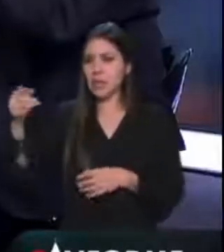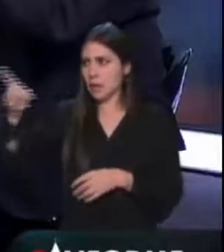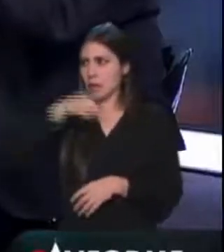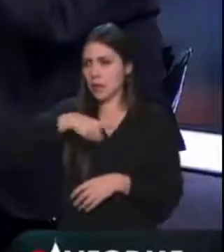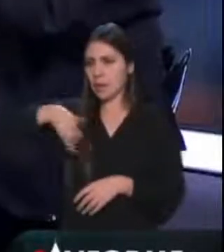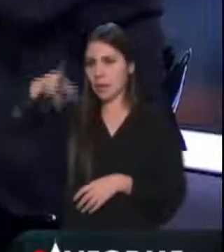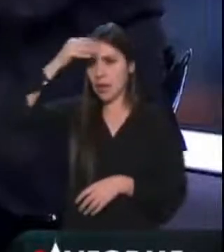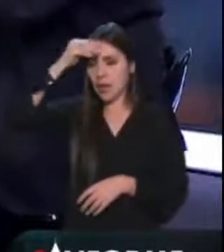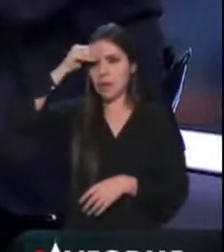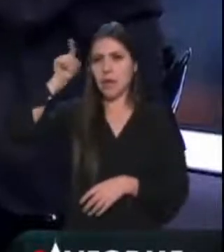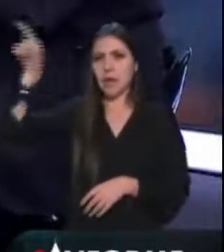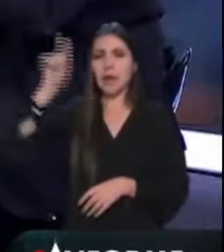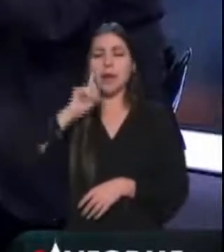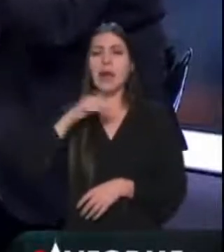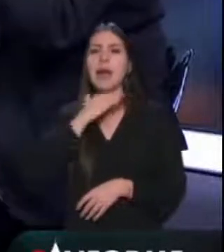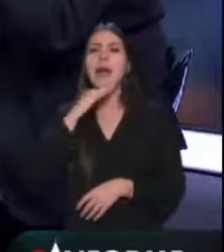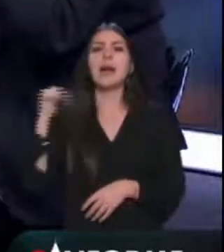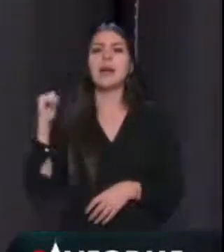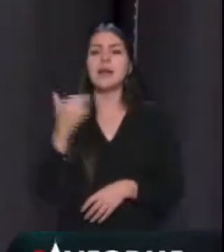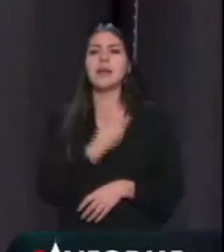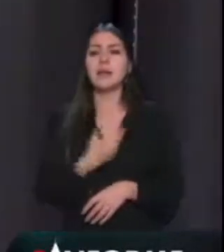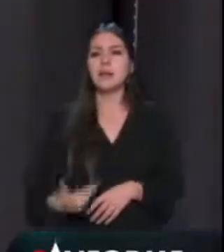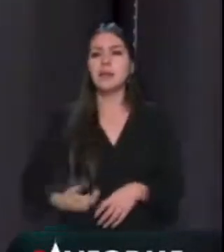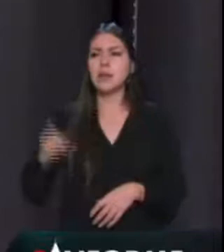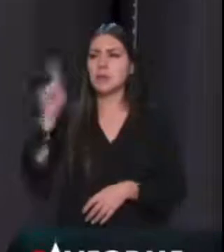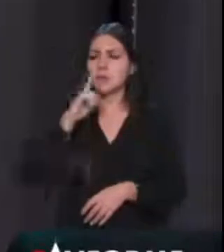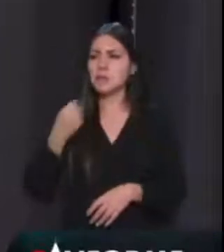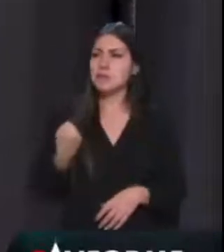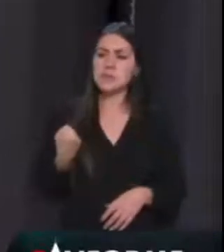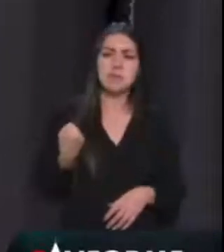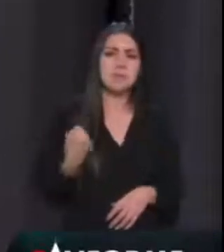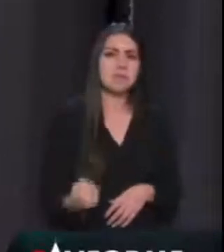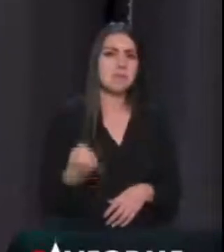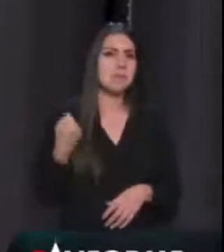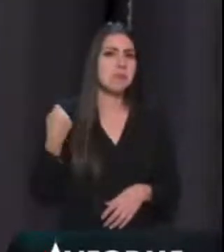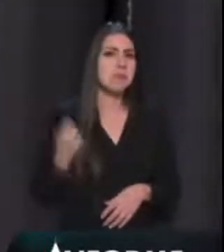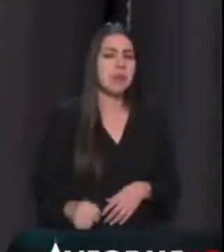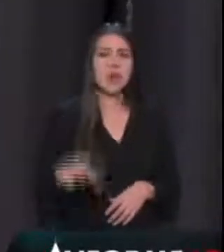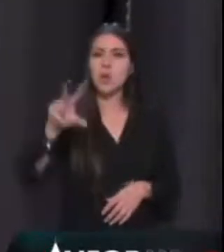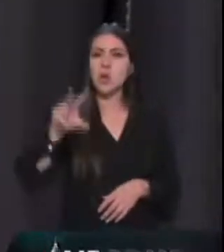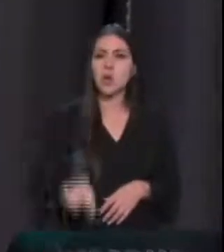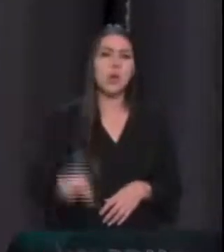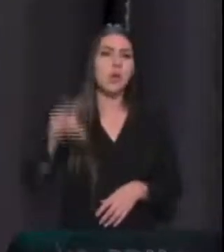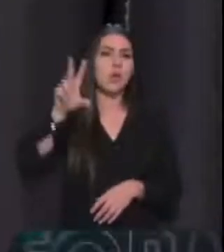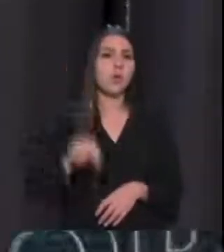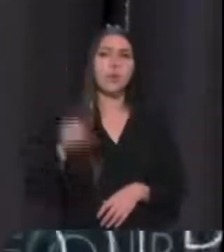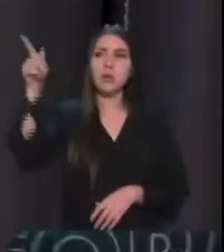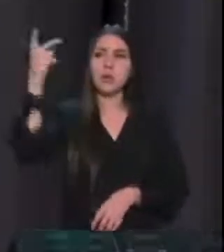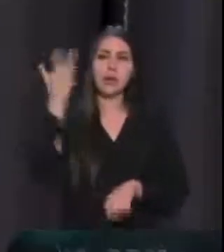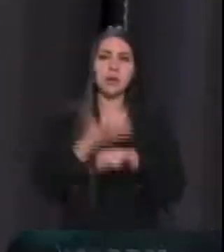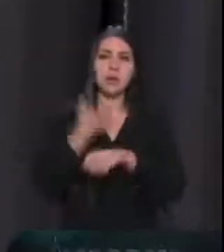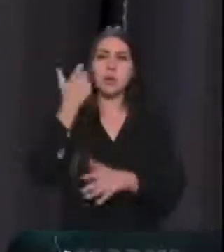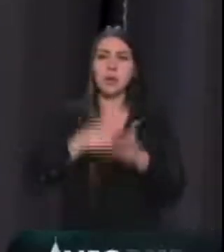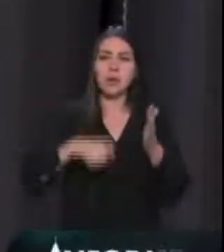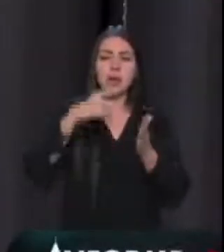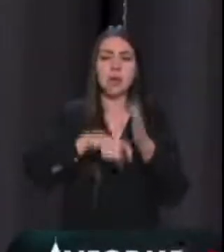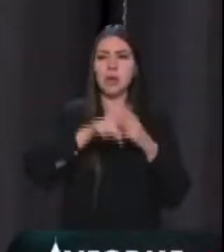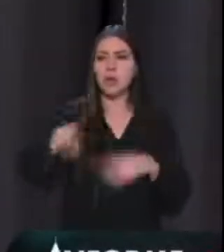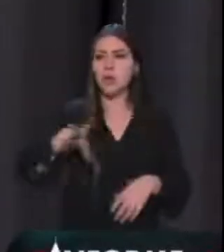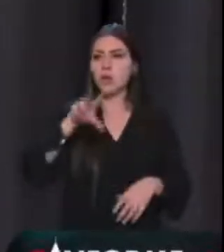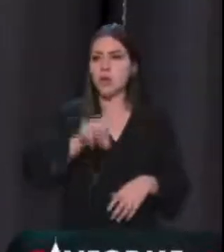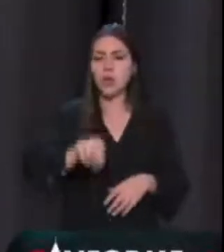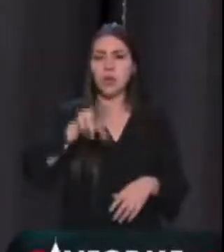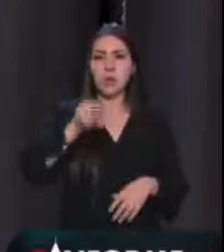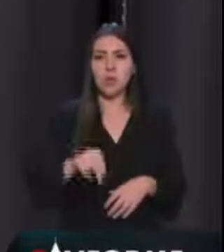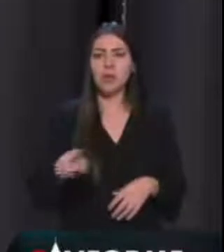Estados Unidos, que quería que le compraran gas a los tejanos, y Angela Merkel dijo no, va el Nord Stream 2. Que le aprendan